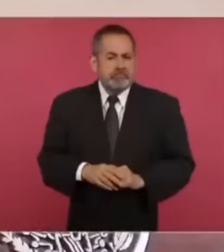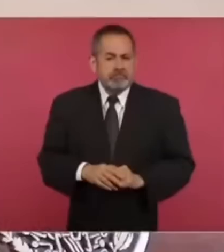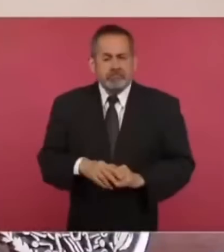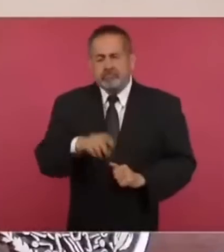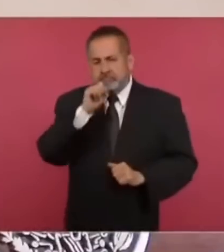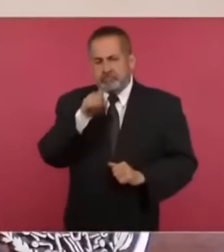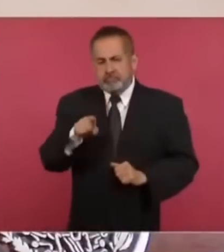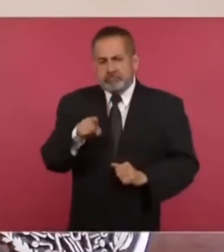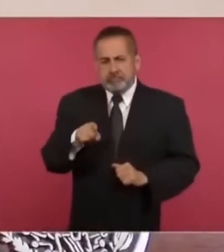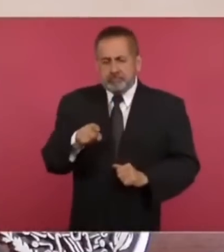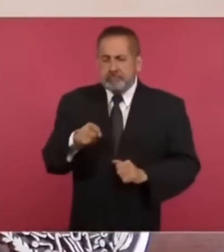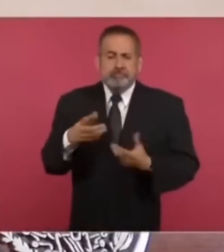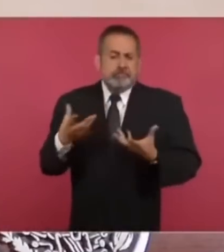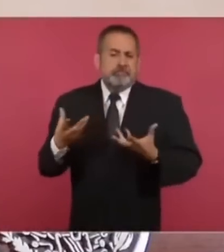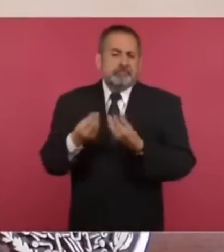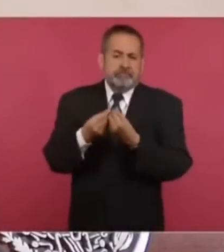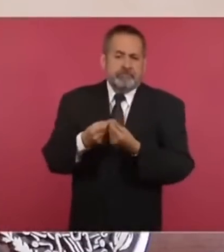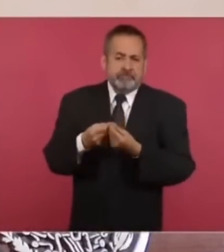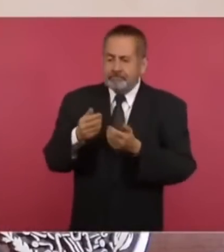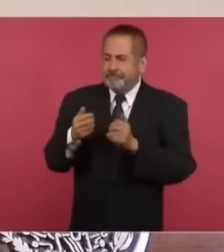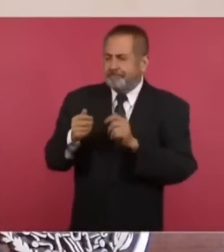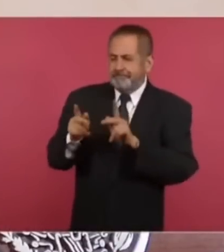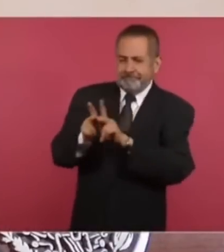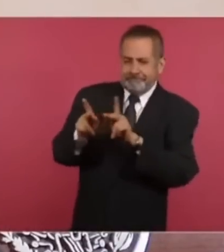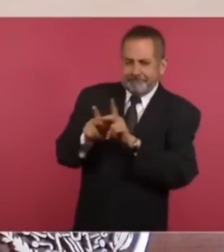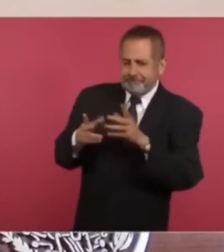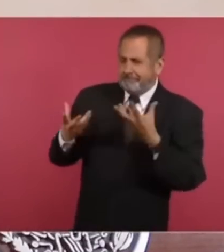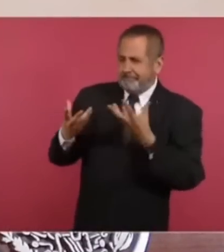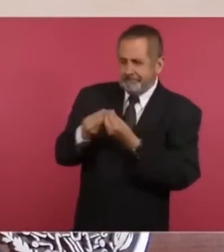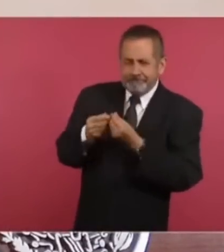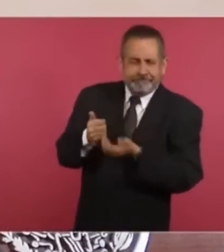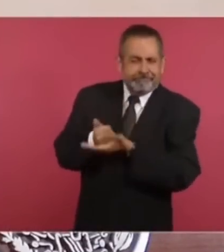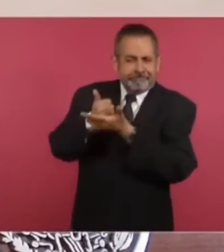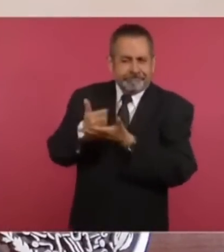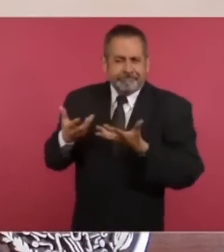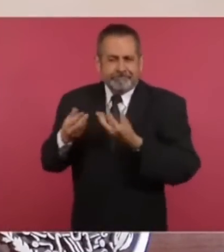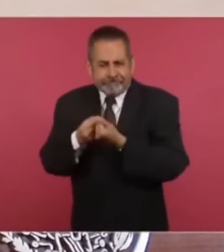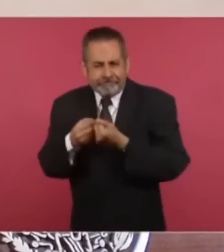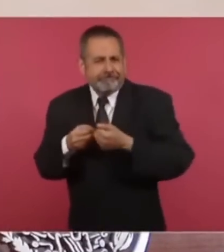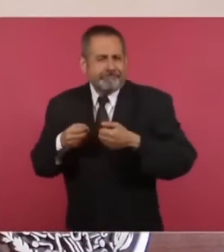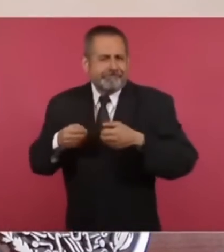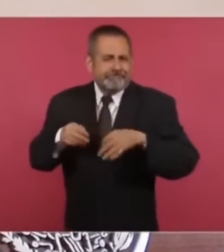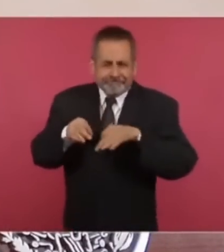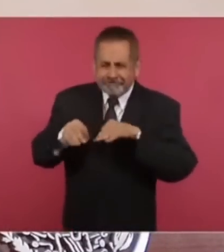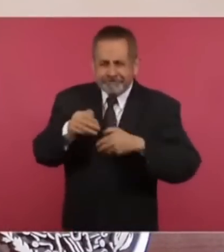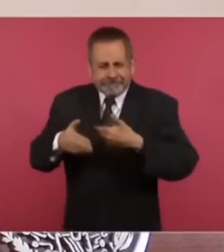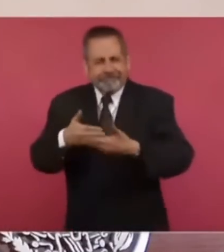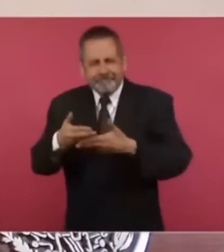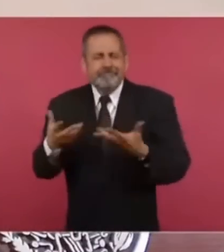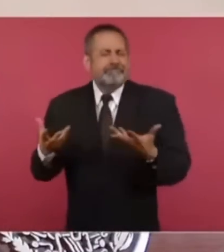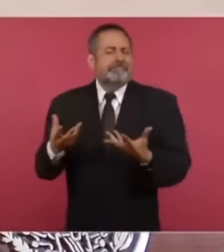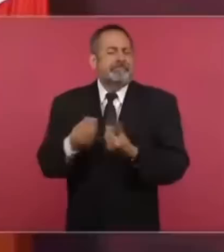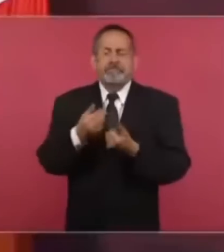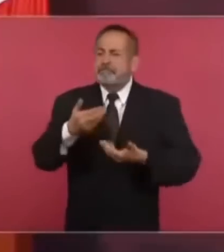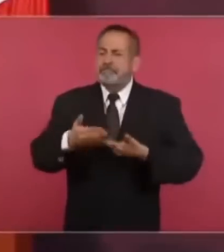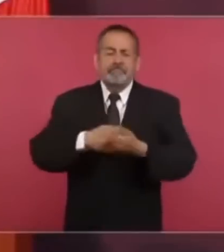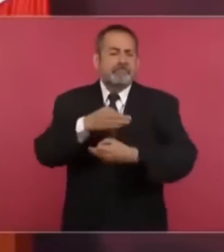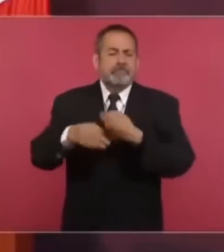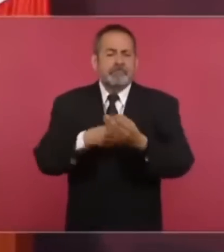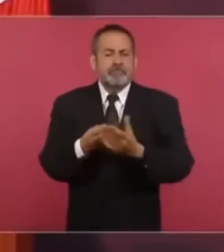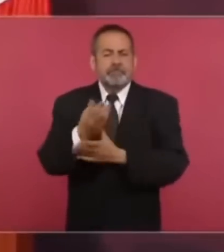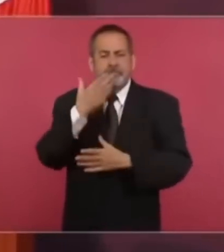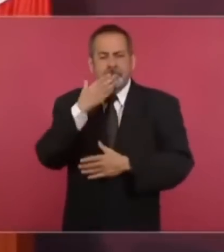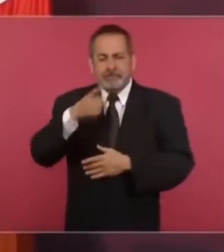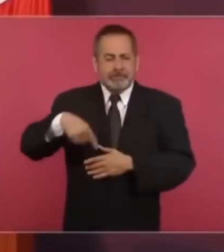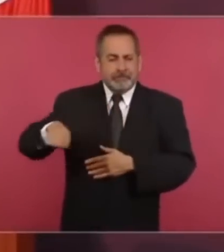que también son nuestros primos de ayudantía, que trabajamos en conjunto para sacar todas las actividades